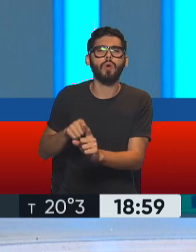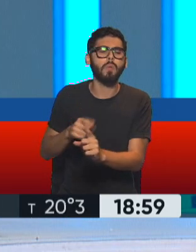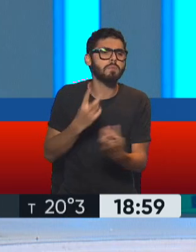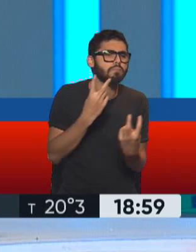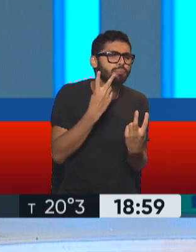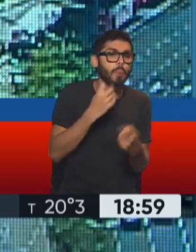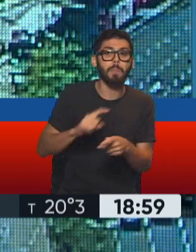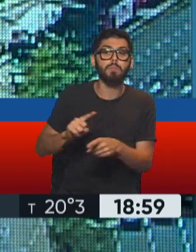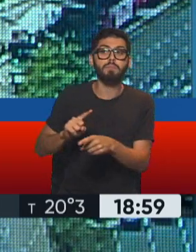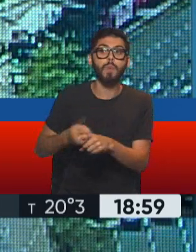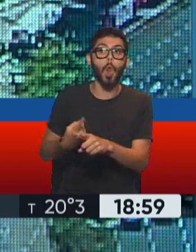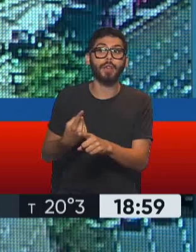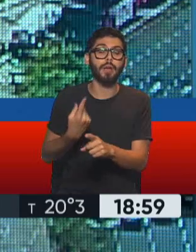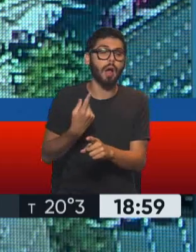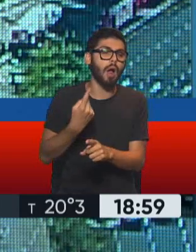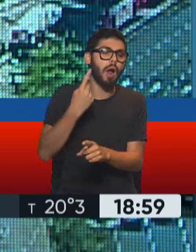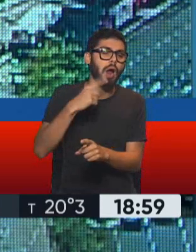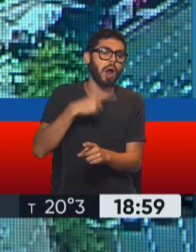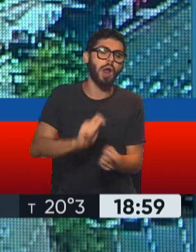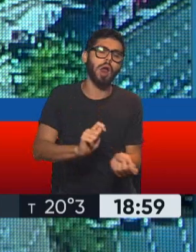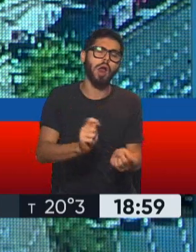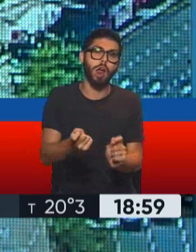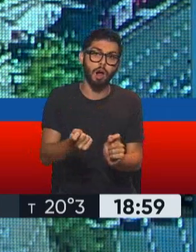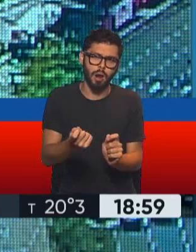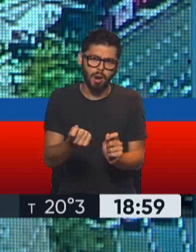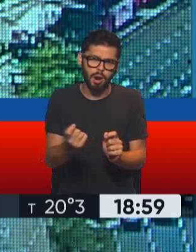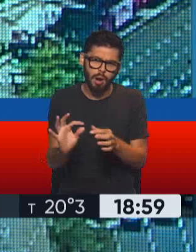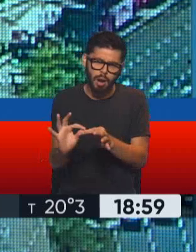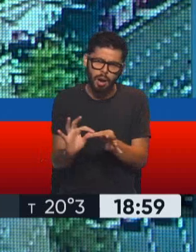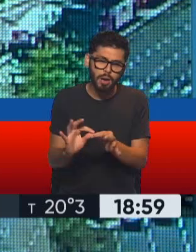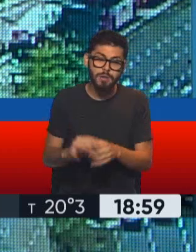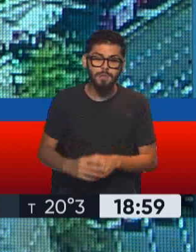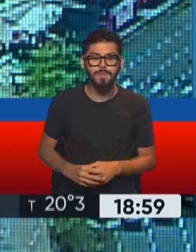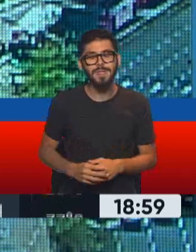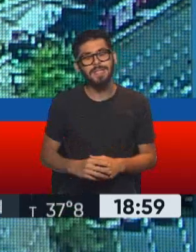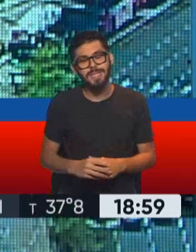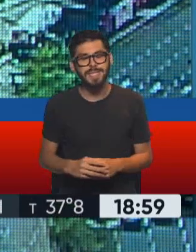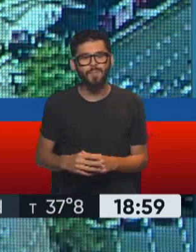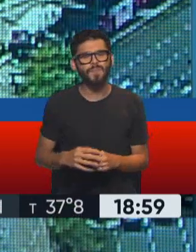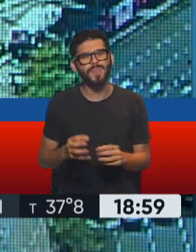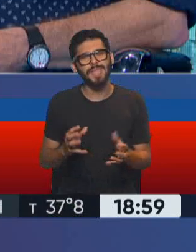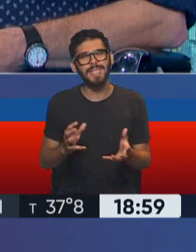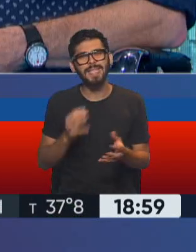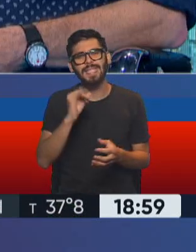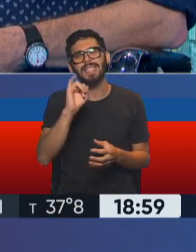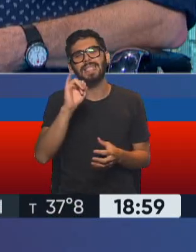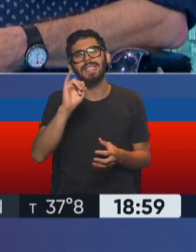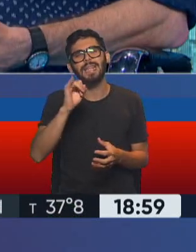no? Mira, de algún modo sí, porque